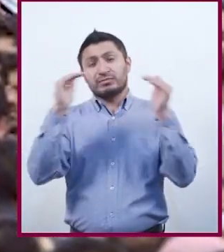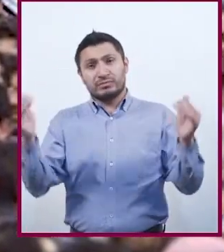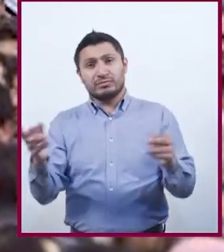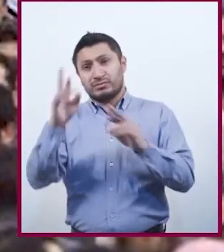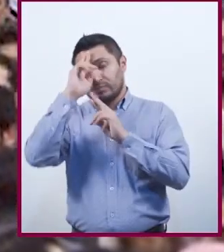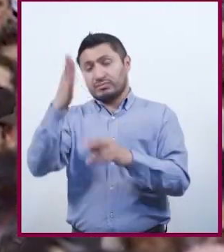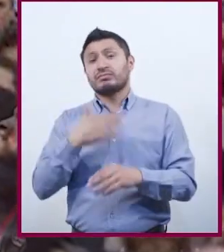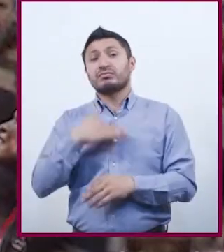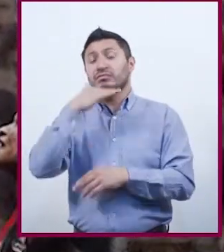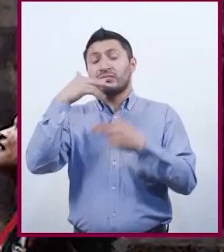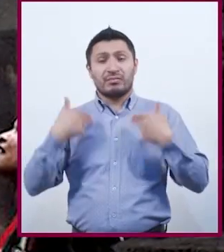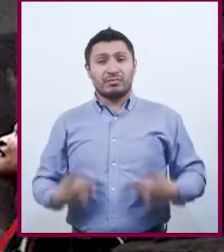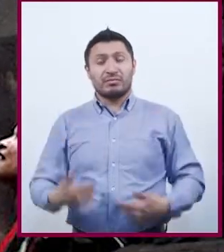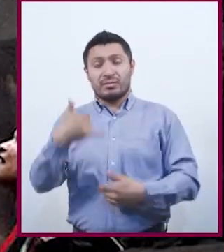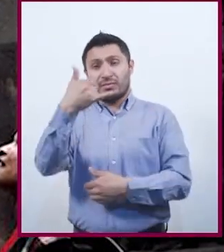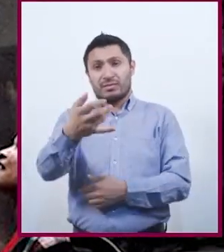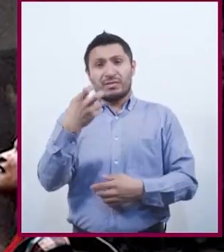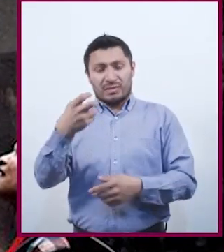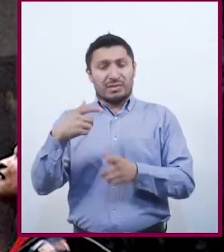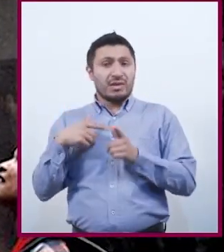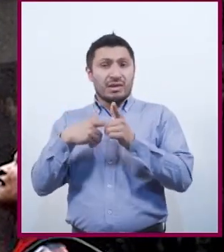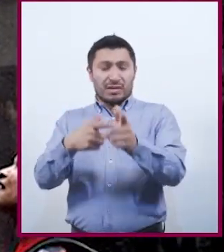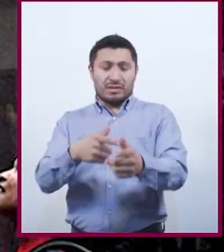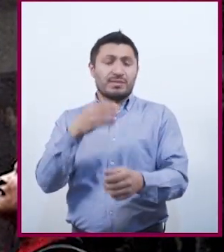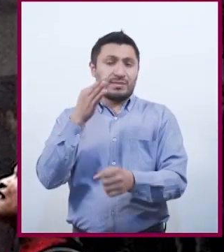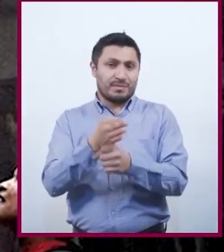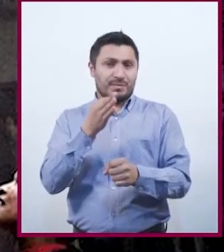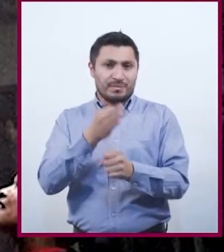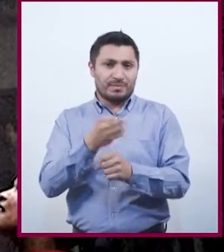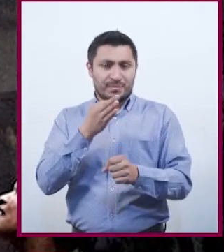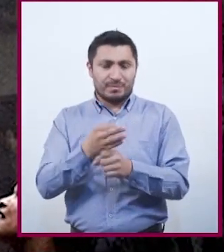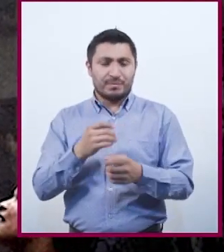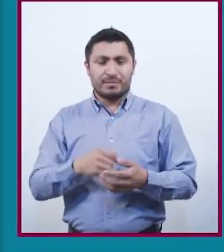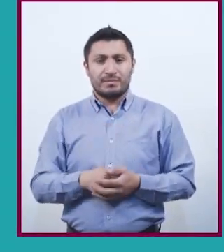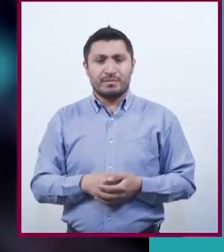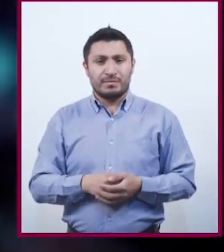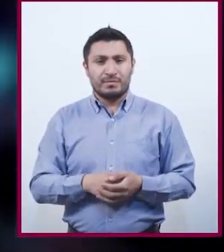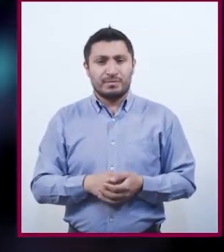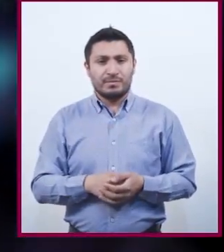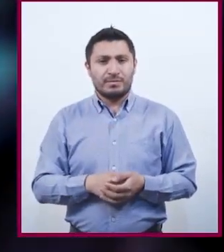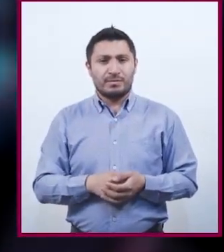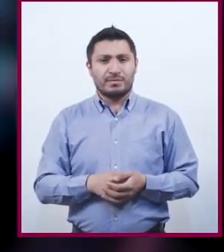de la dignidad humana, y es un proceso que continúa a la fecha.